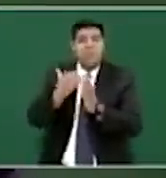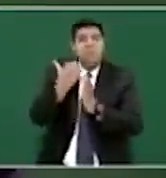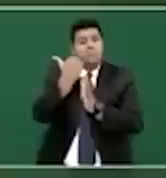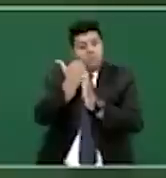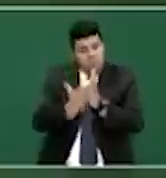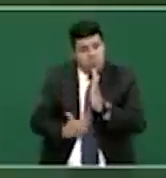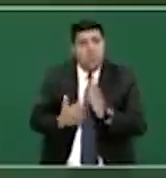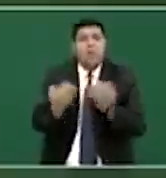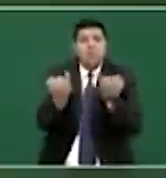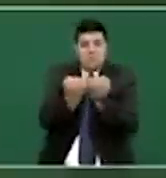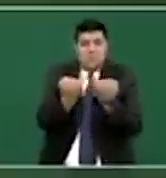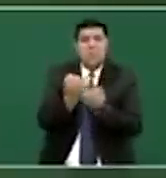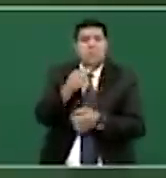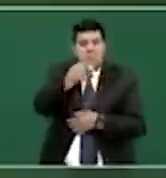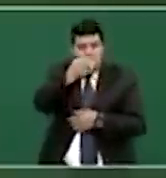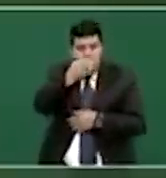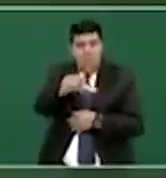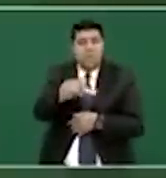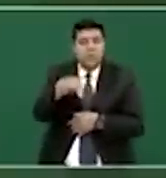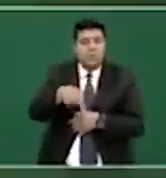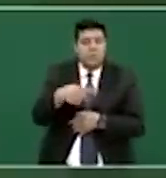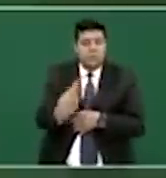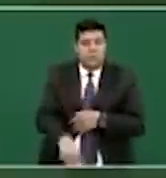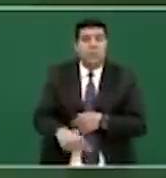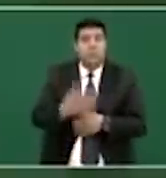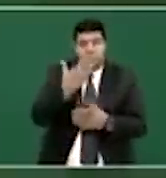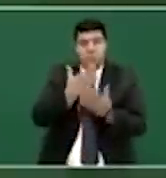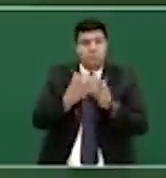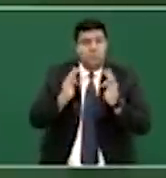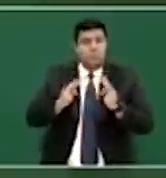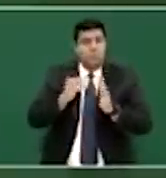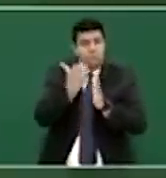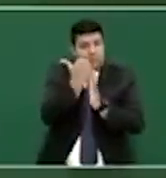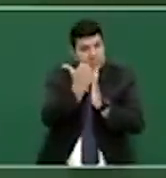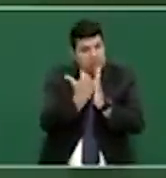de Jalisco en particular.